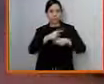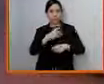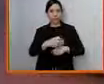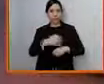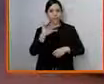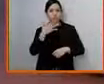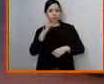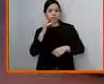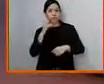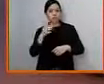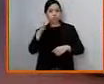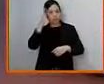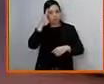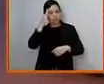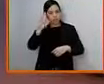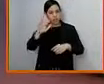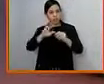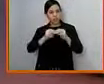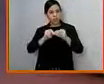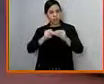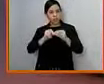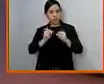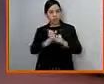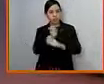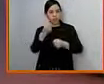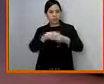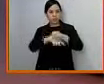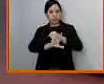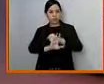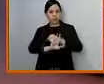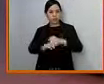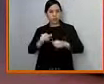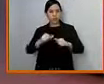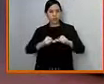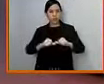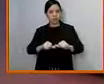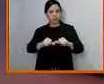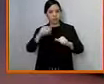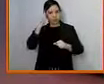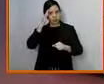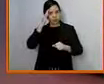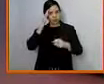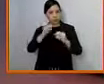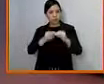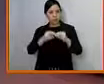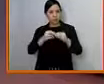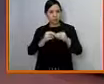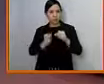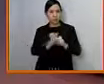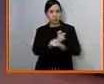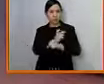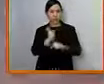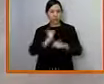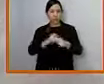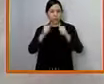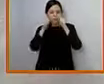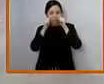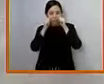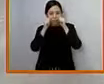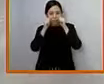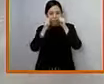a tu suerte, conociendo los tres números de Pega 3. A continuación conoceremos el primer número seleccionado,